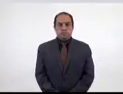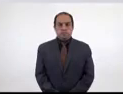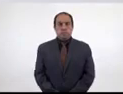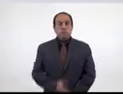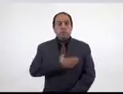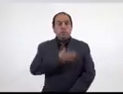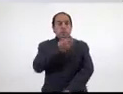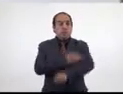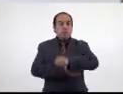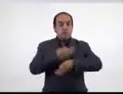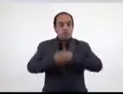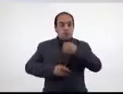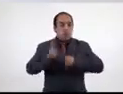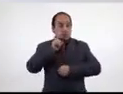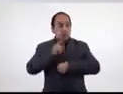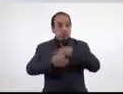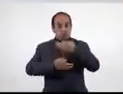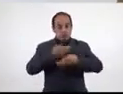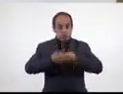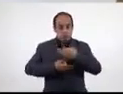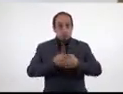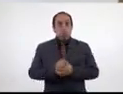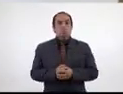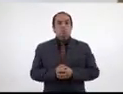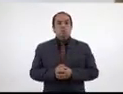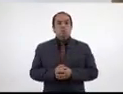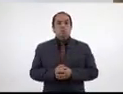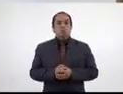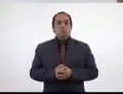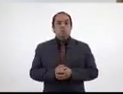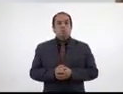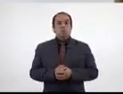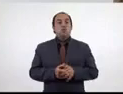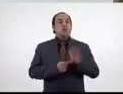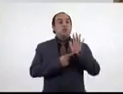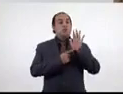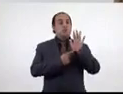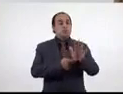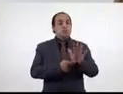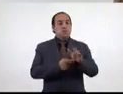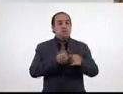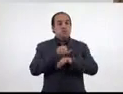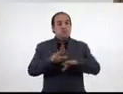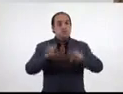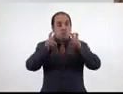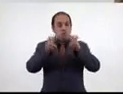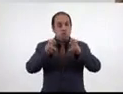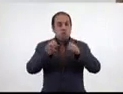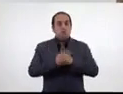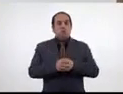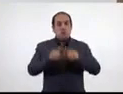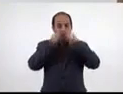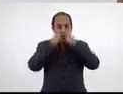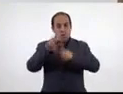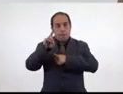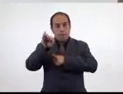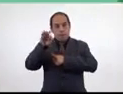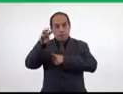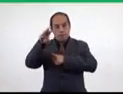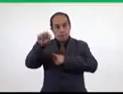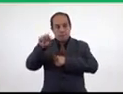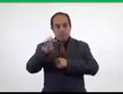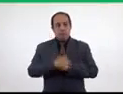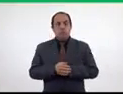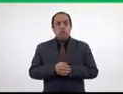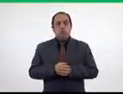Muy buenas tardes a todas, a todos. A continuación les vamos a presentar el informe en materia de atención a víctimas derivado del